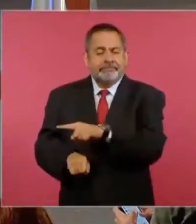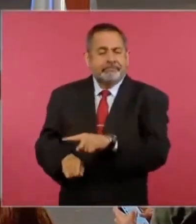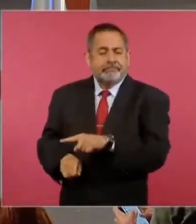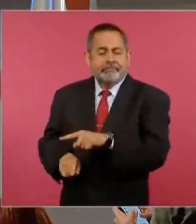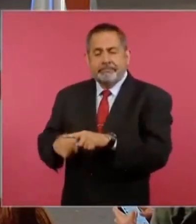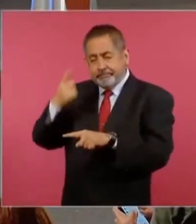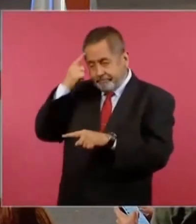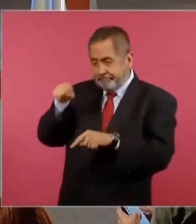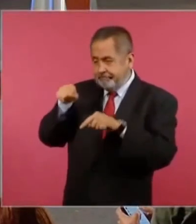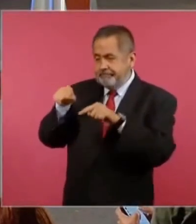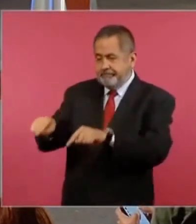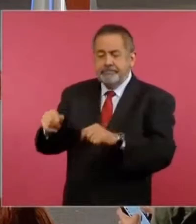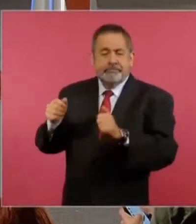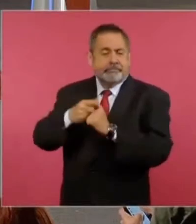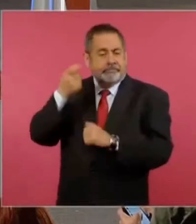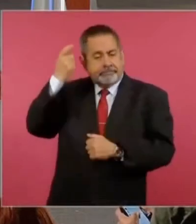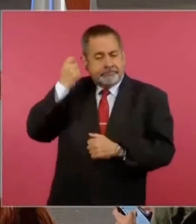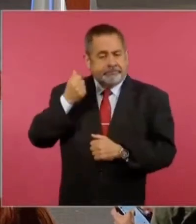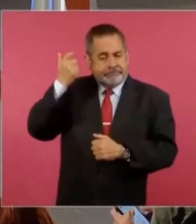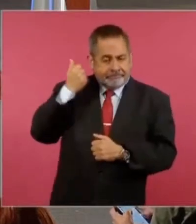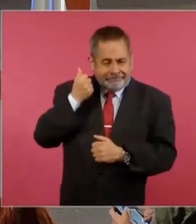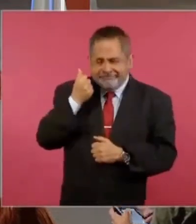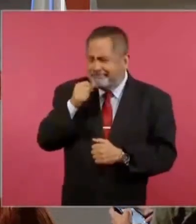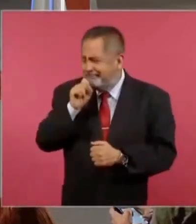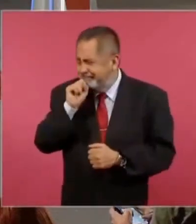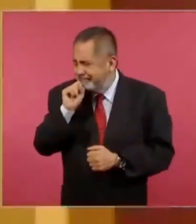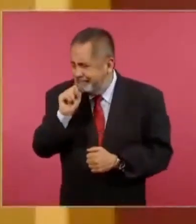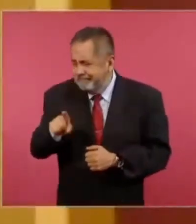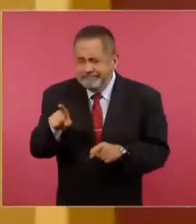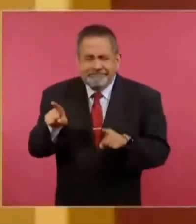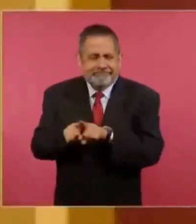con los pensionados,